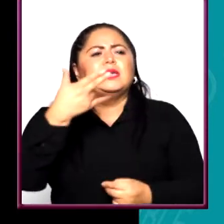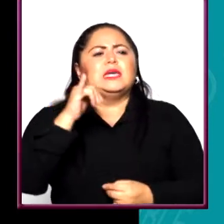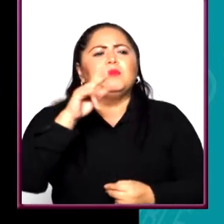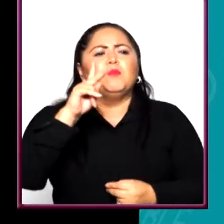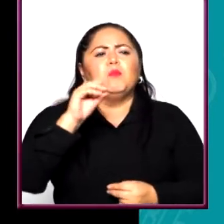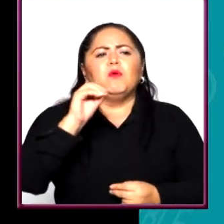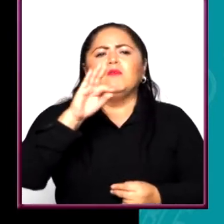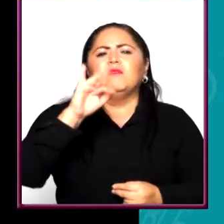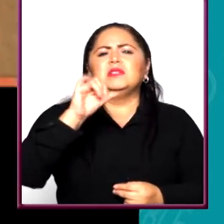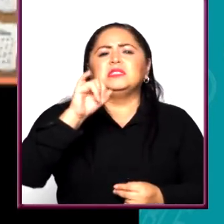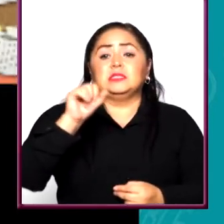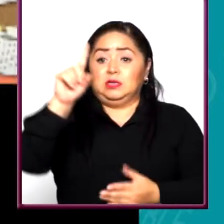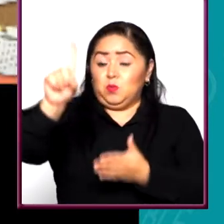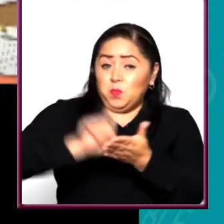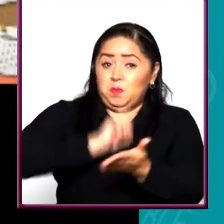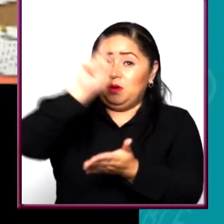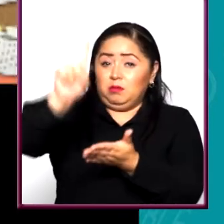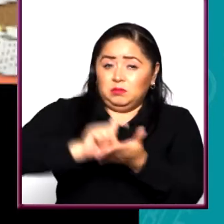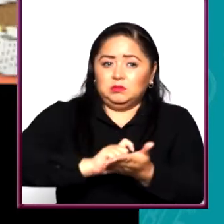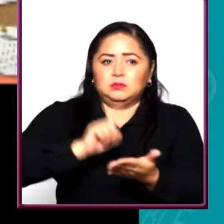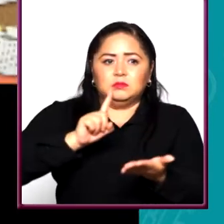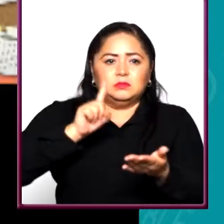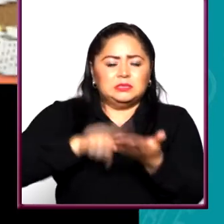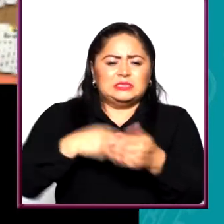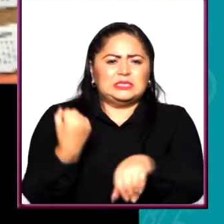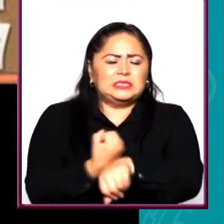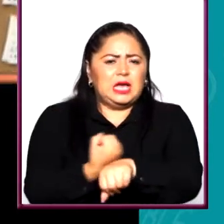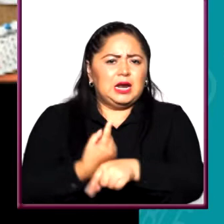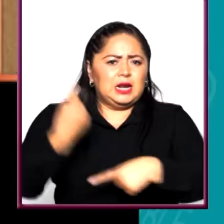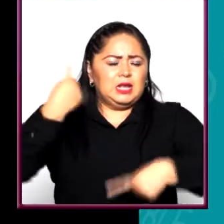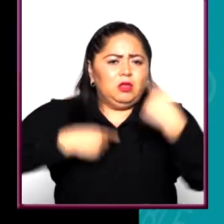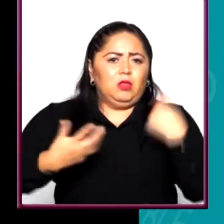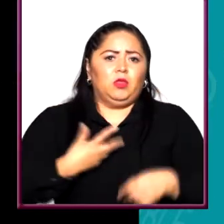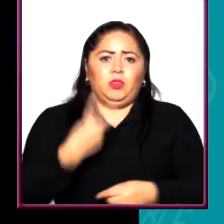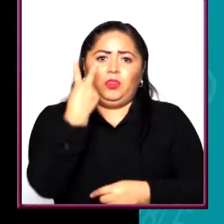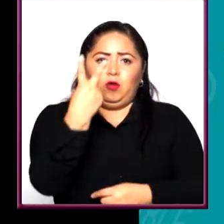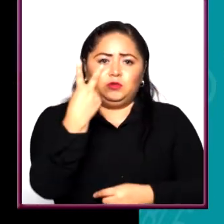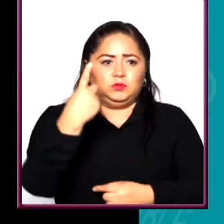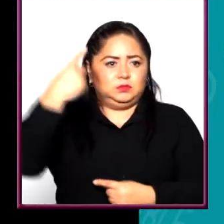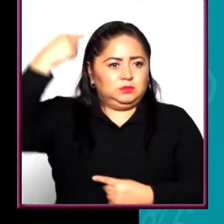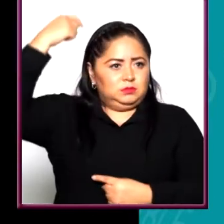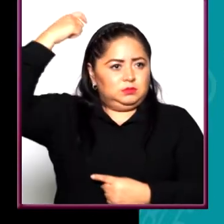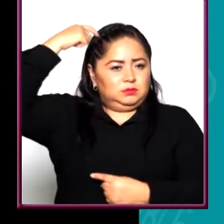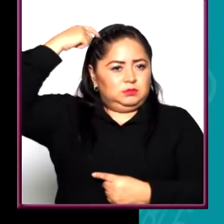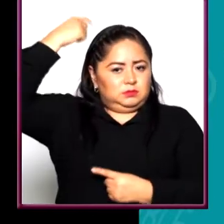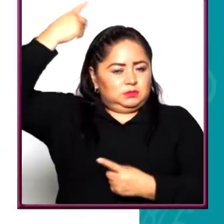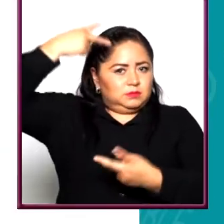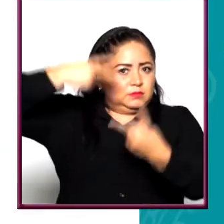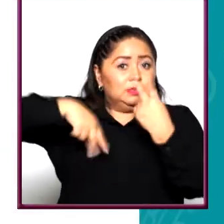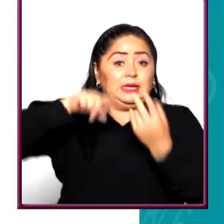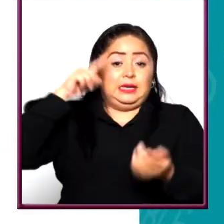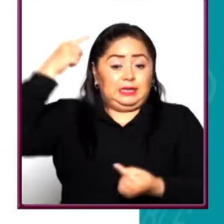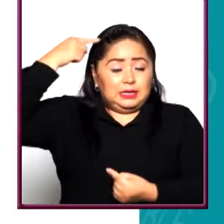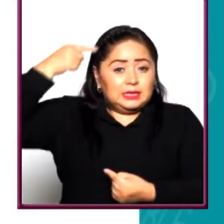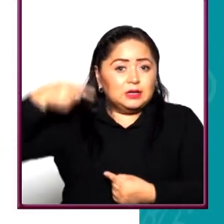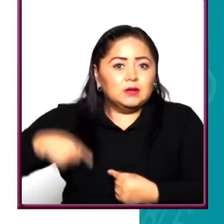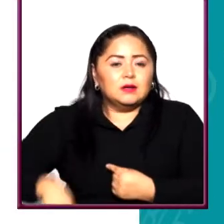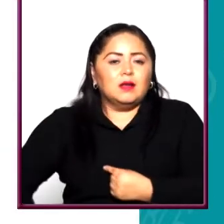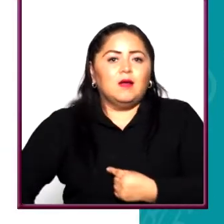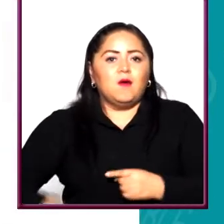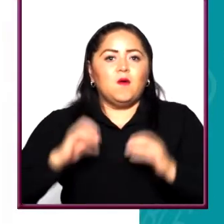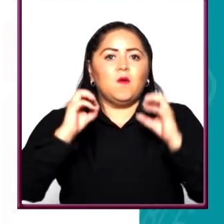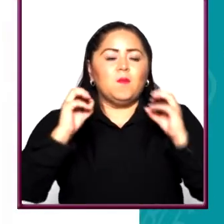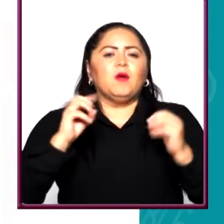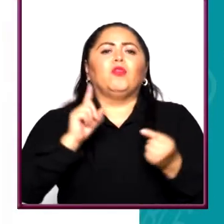hipófisis. Cada mes se vierten a la corriente sanguínea dos tipos de hormonas sexuales. Estas se dirigen a los